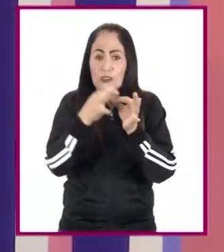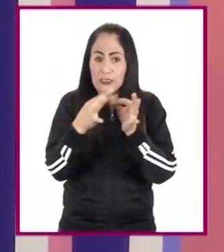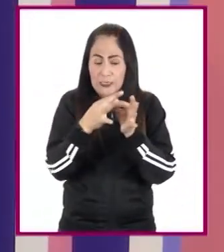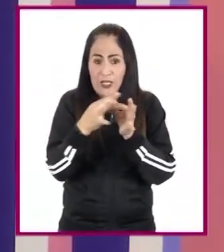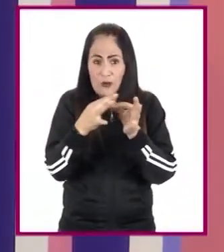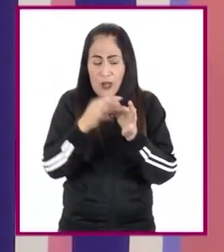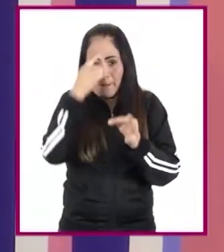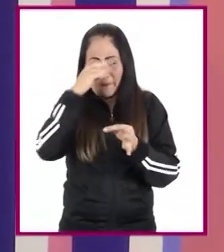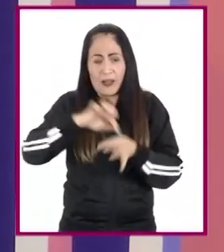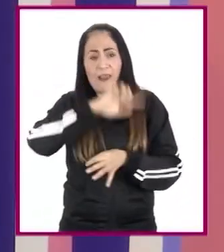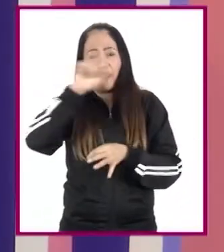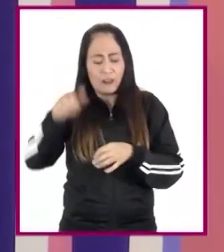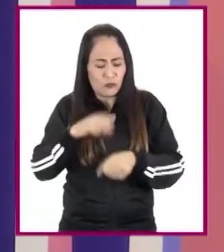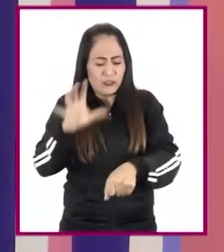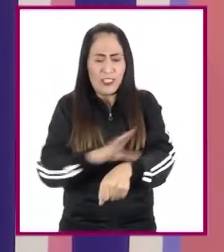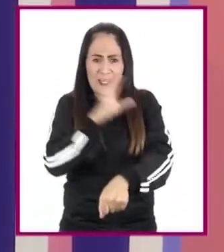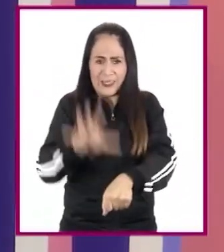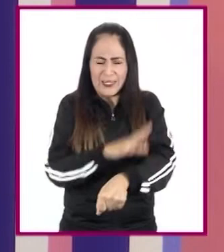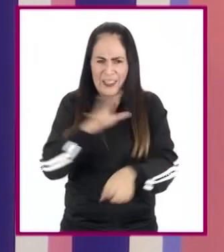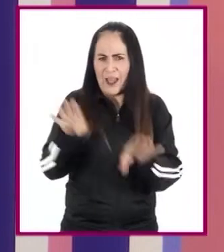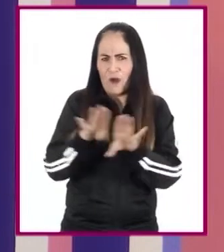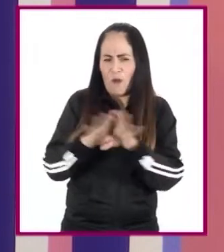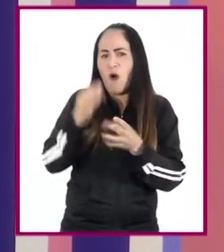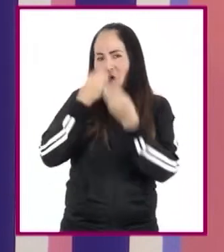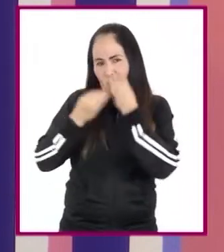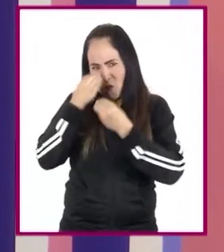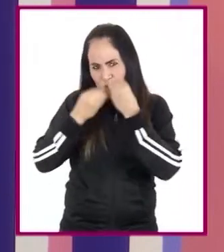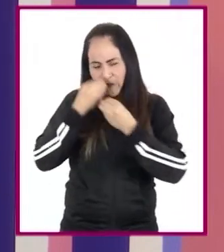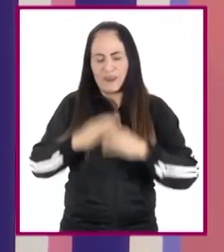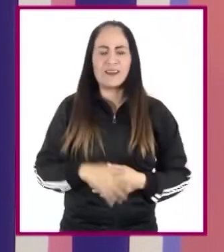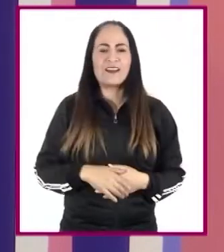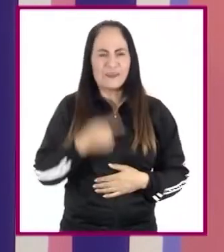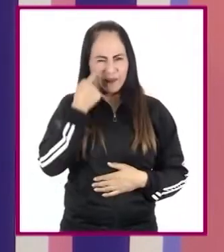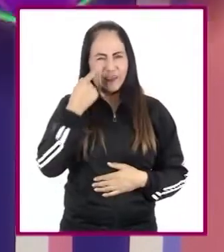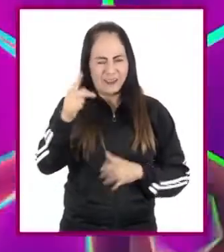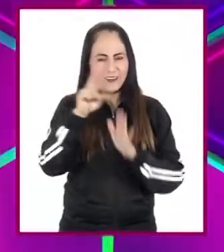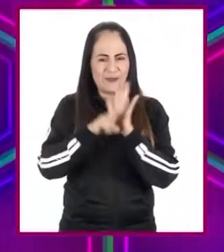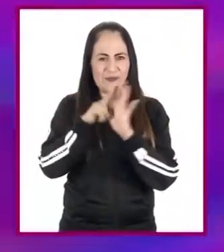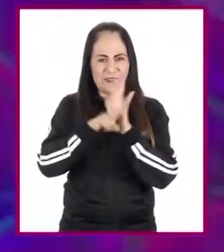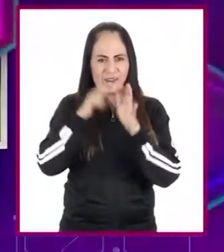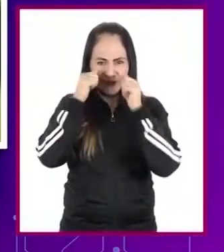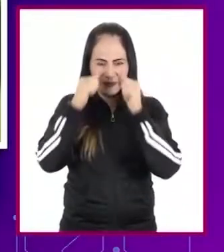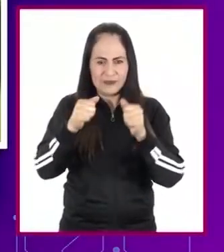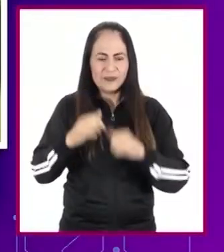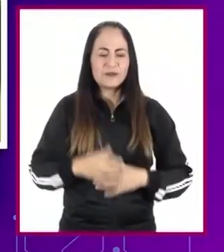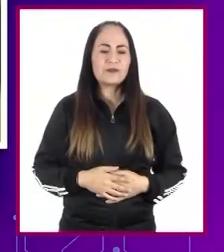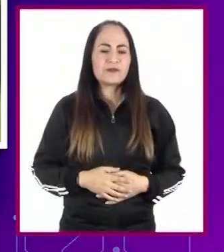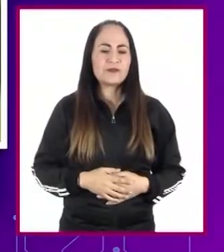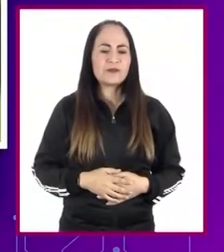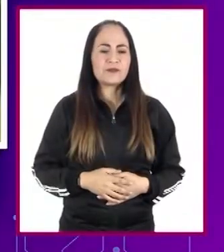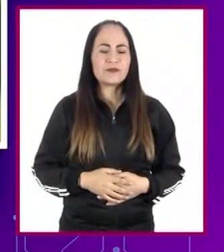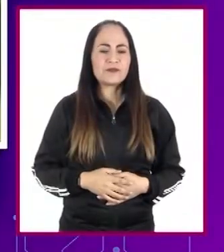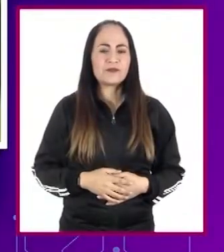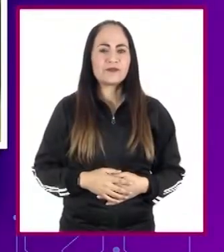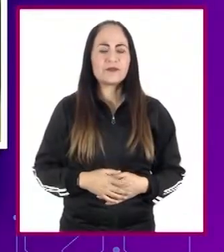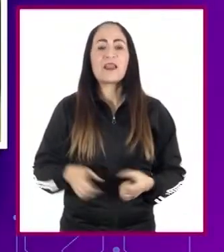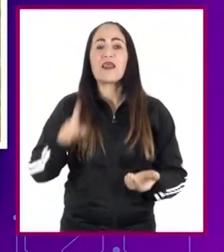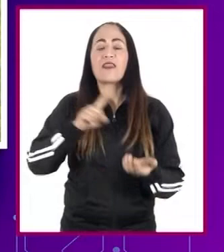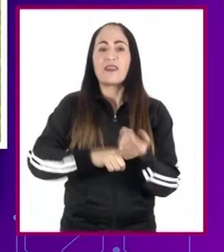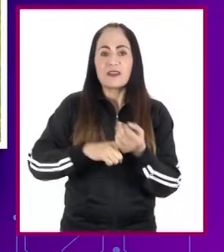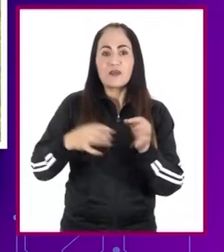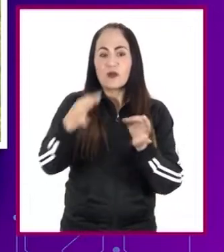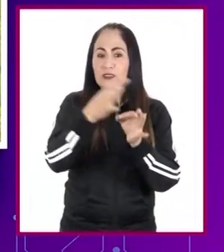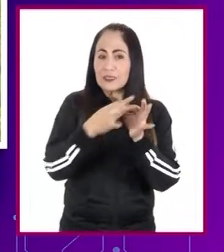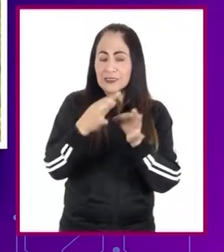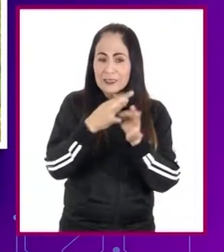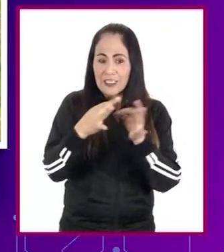para obtener energía de los alimentos. Observen con atención el siguiente video. Las células producen la energía